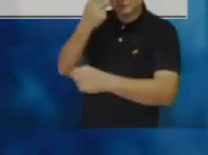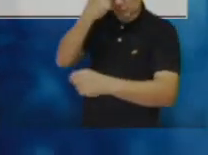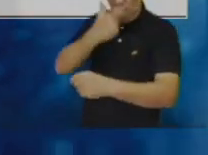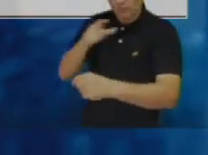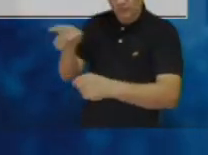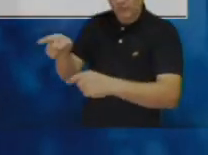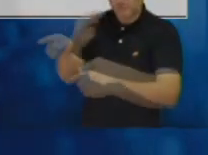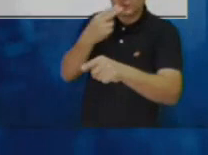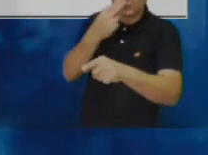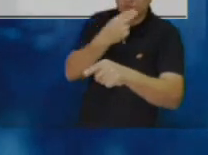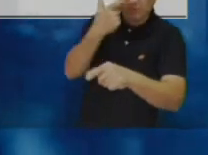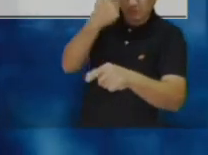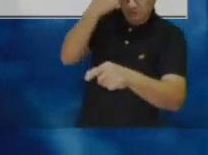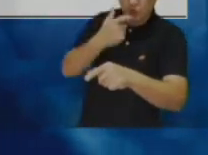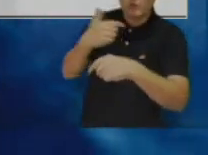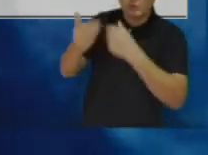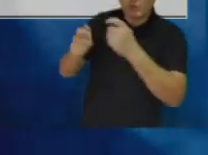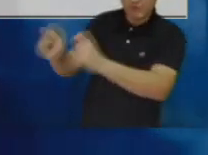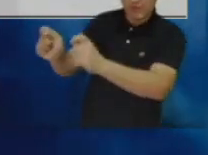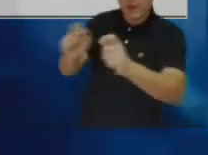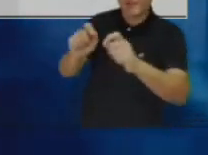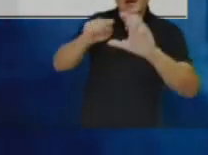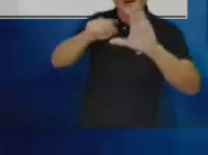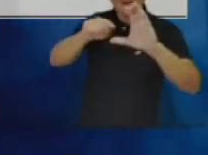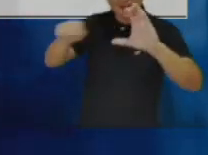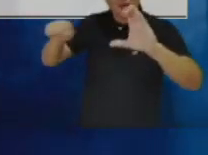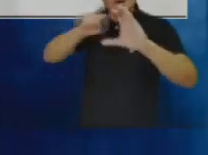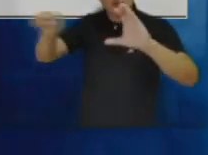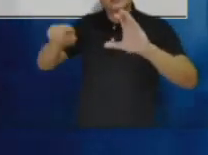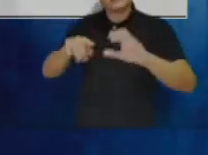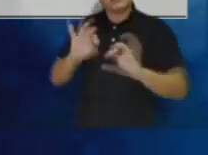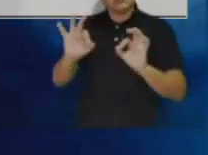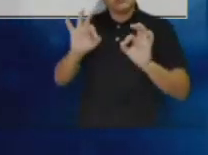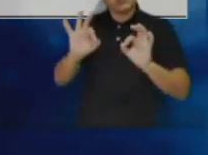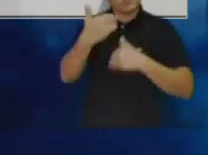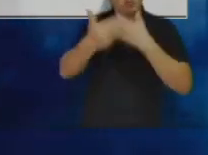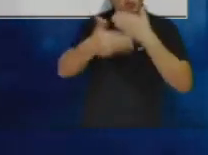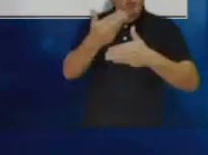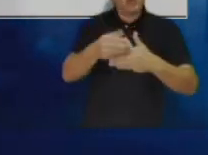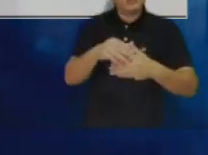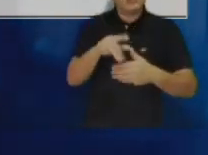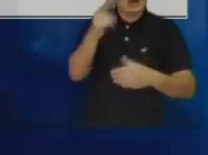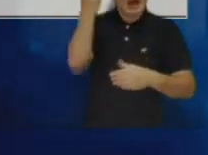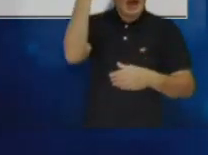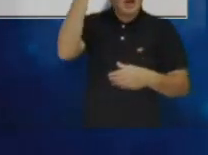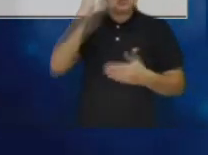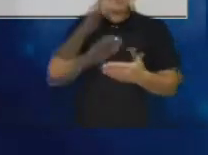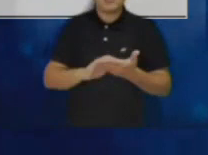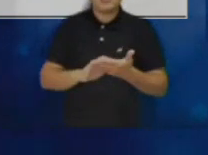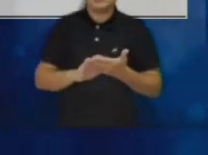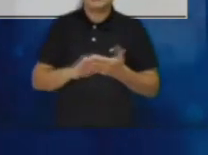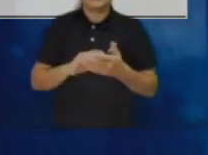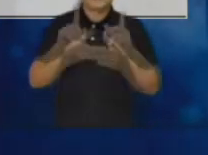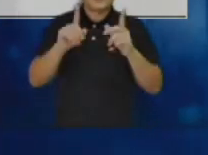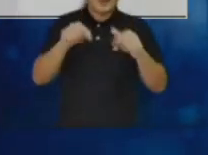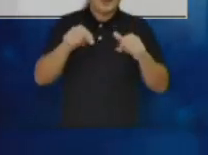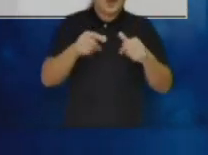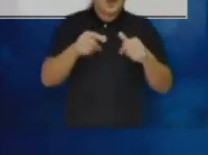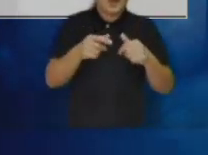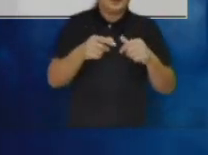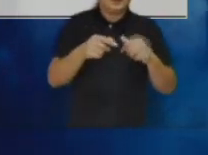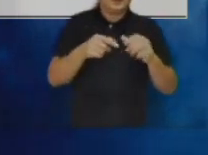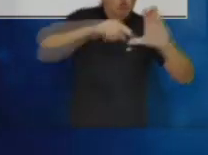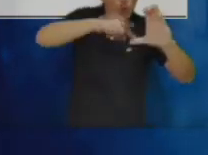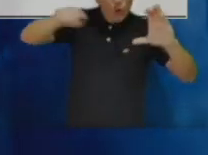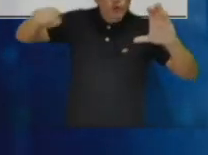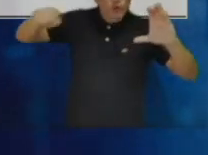Y la utilización de drones para poder entrar, digamos, a un vínculo de microonda. Y hay que estar muy